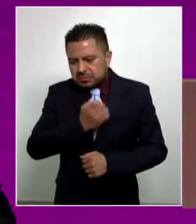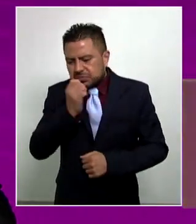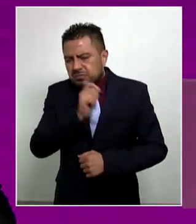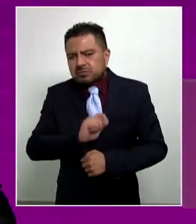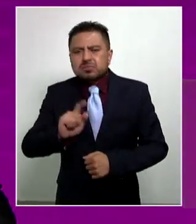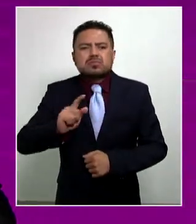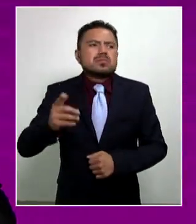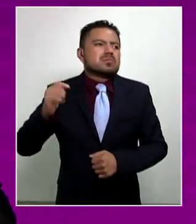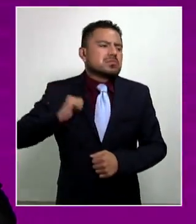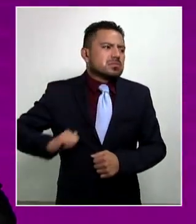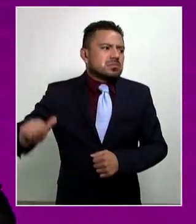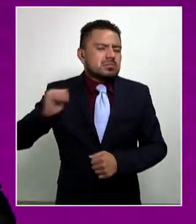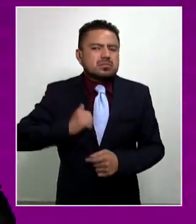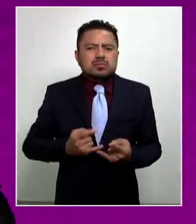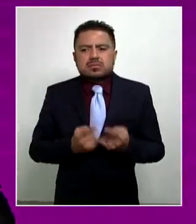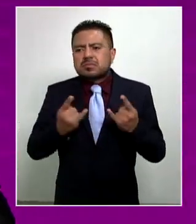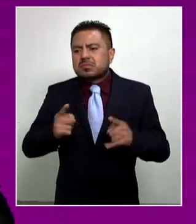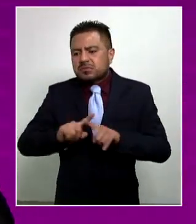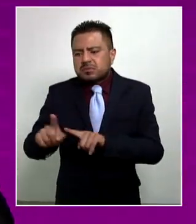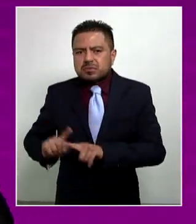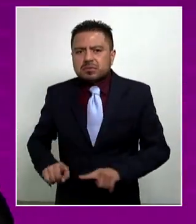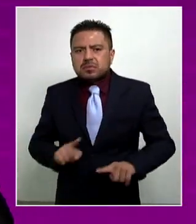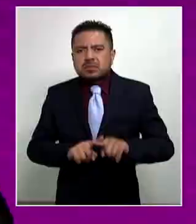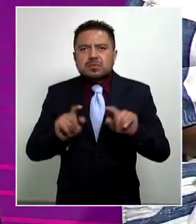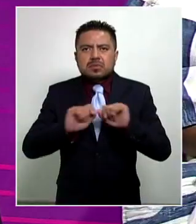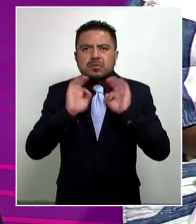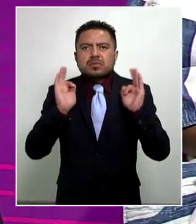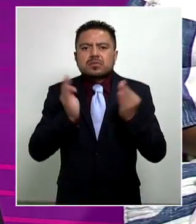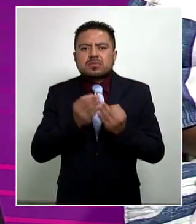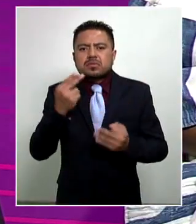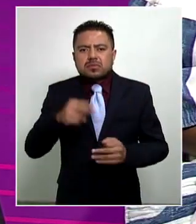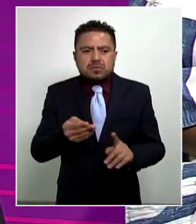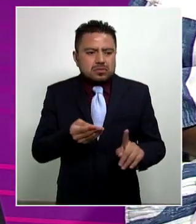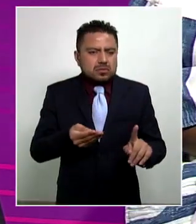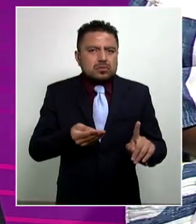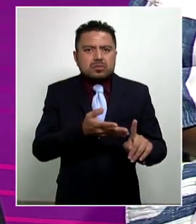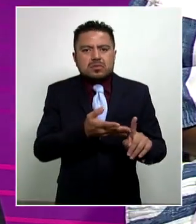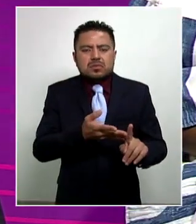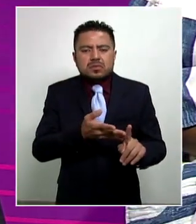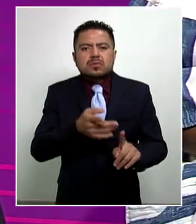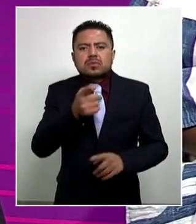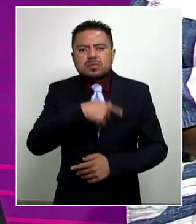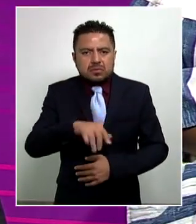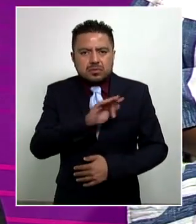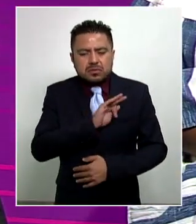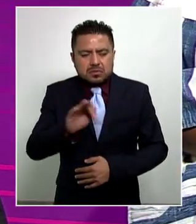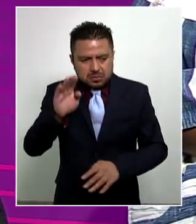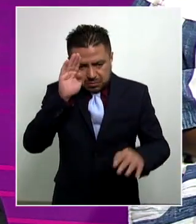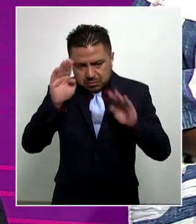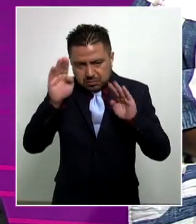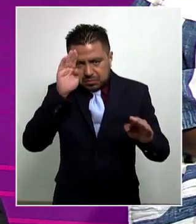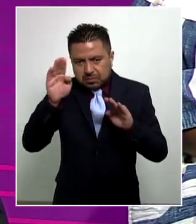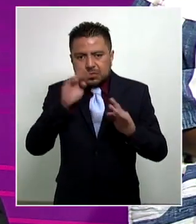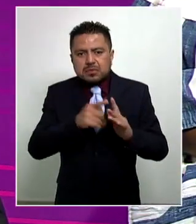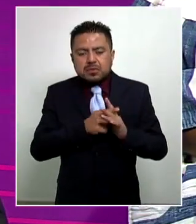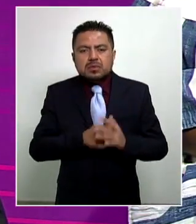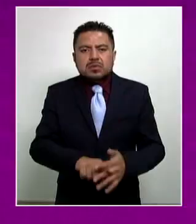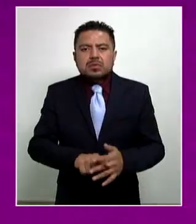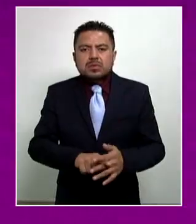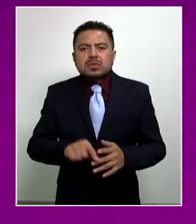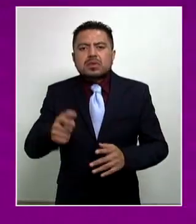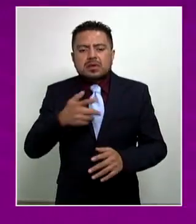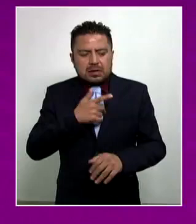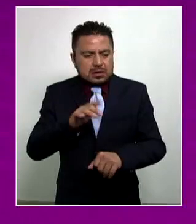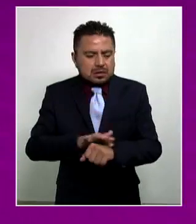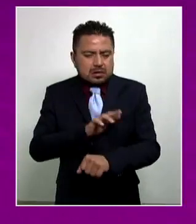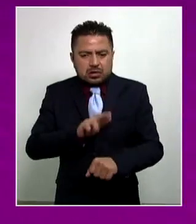hace mucho tiempo, tienen distintas maneras de nombrar a estos fenómenos. Entonces, podemos pensar inicialmente que hay un